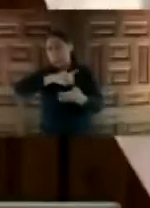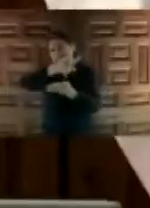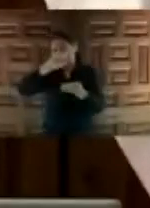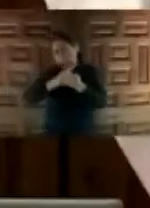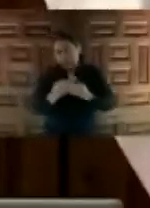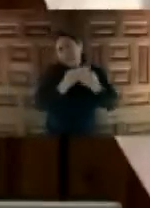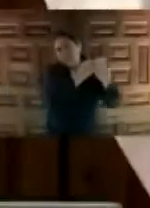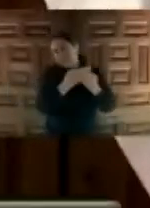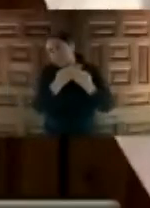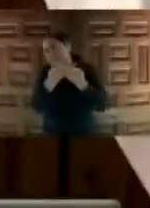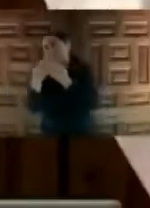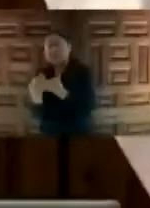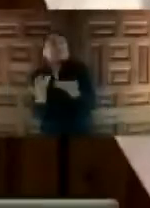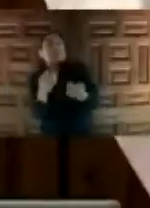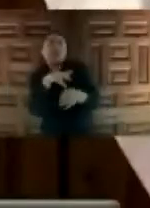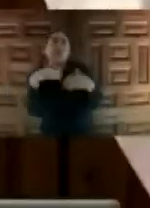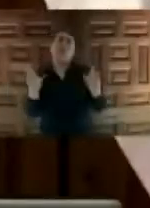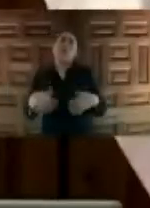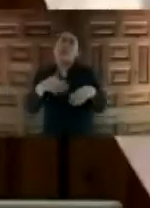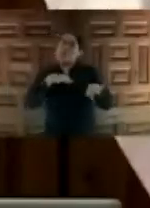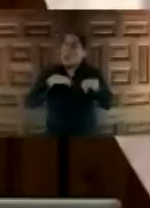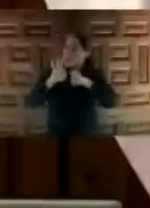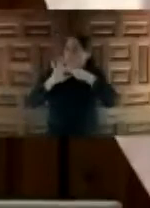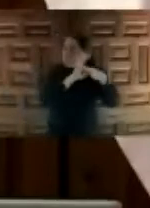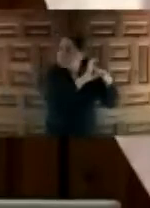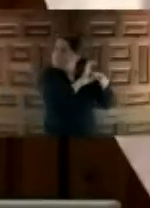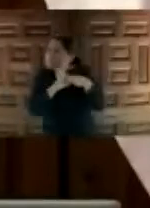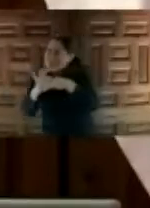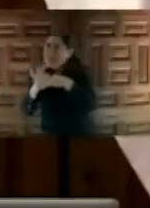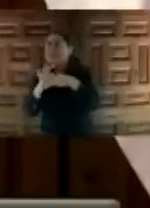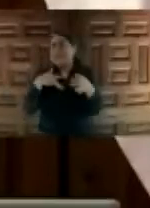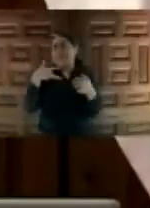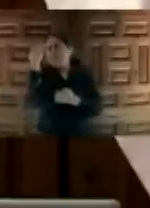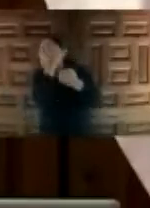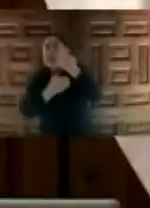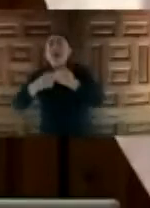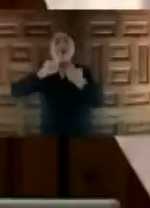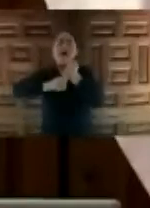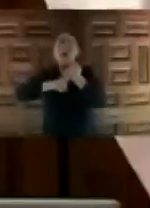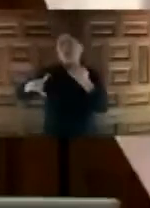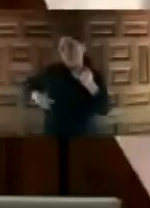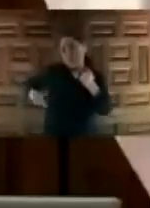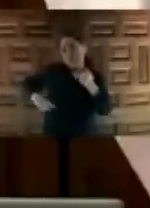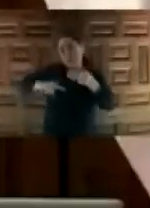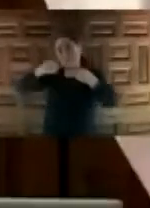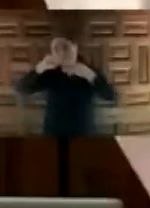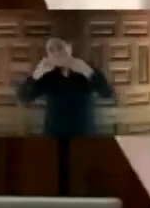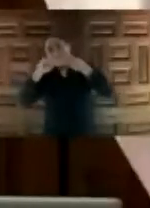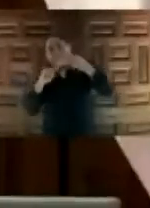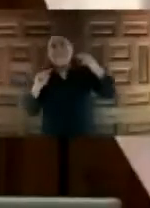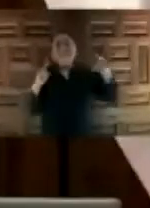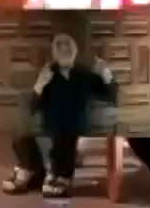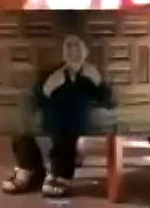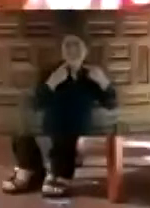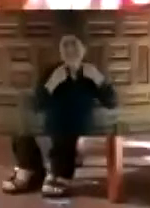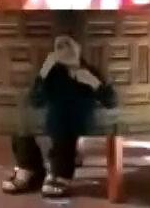va a requerir un fuerte trabajo de articulación, armonización y evaluación entre los distintos niveles de gobierno y lo que se va a